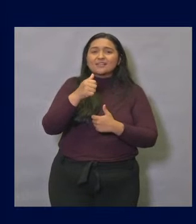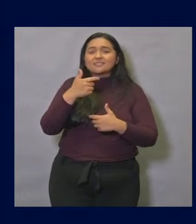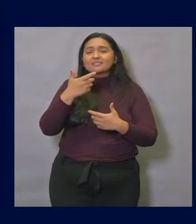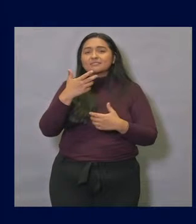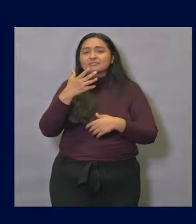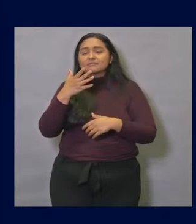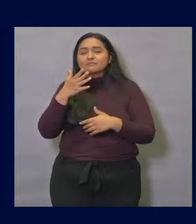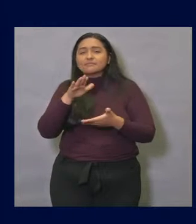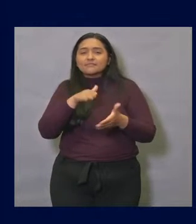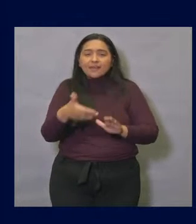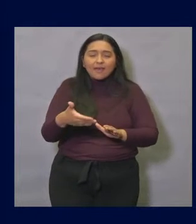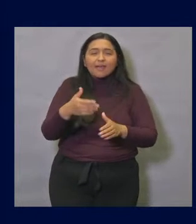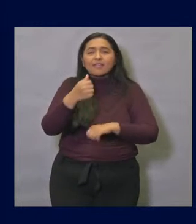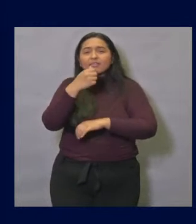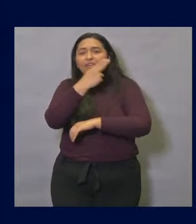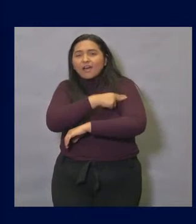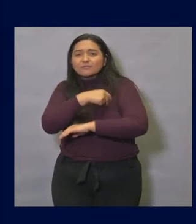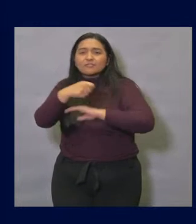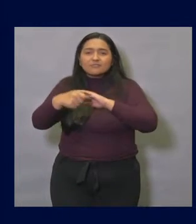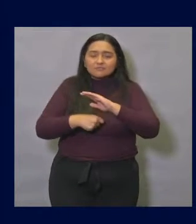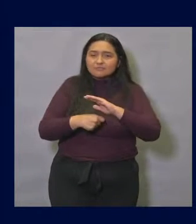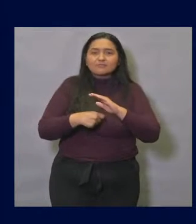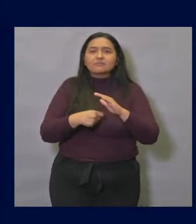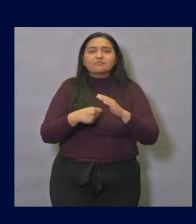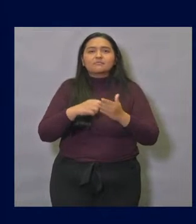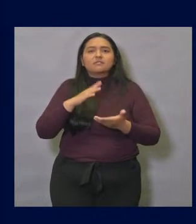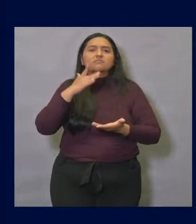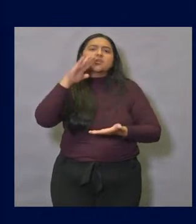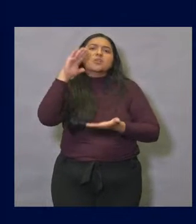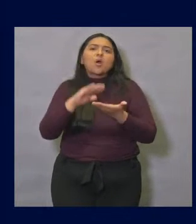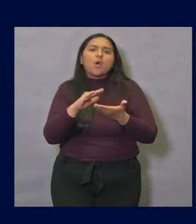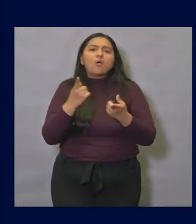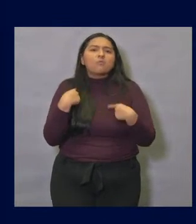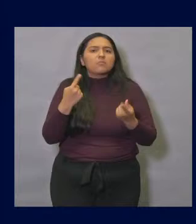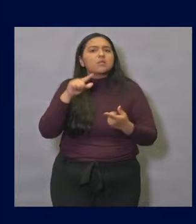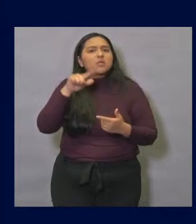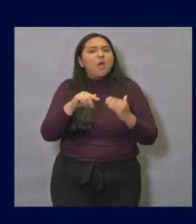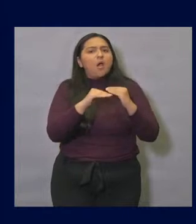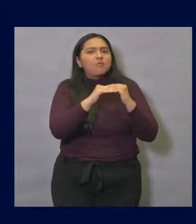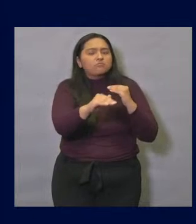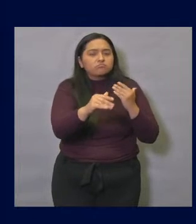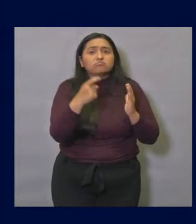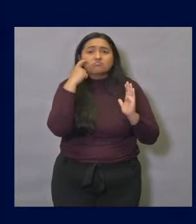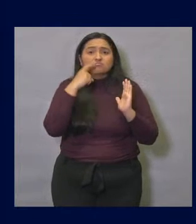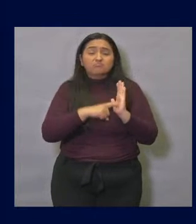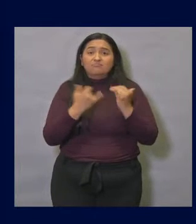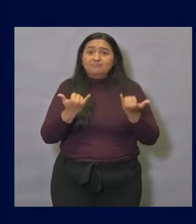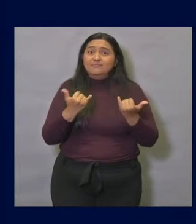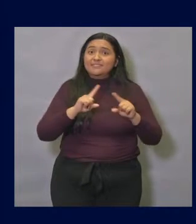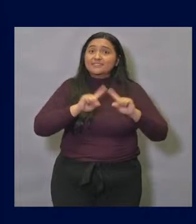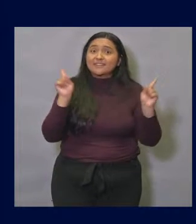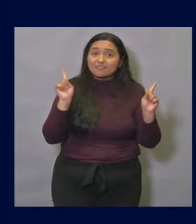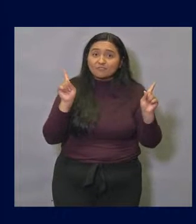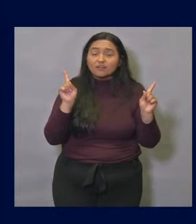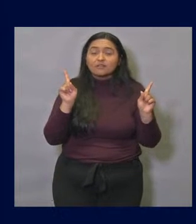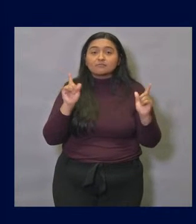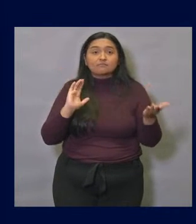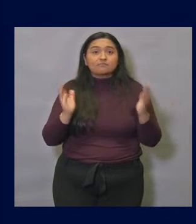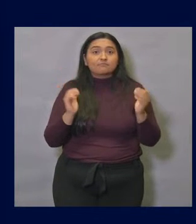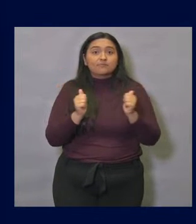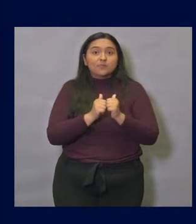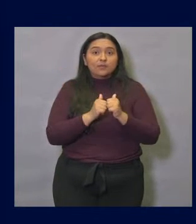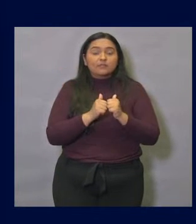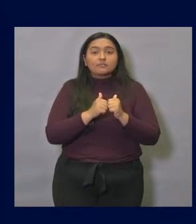aumento. Queremos que se den cuenta de lo extraordinariamente diferente que es esto de lo que